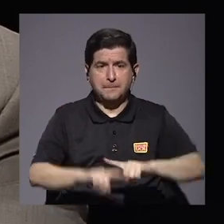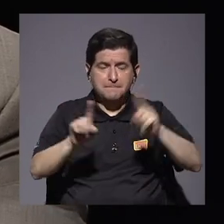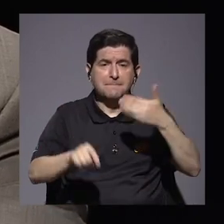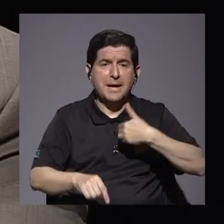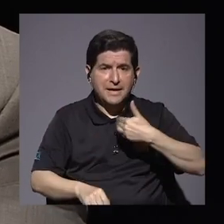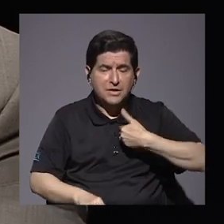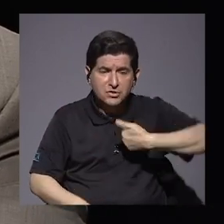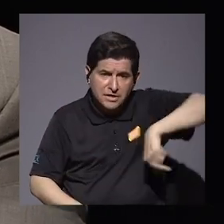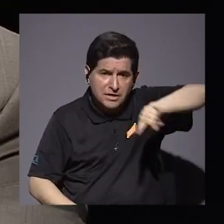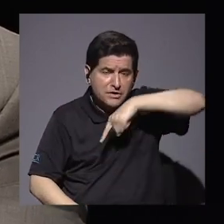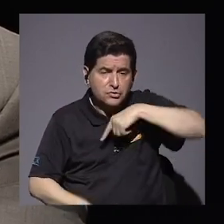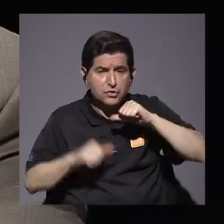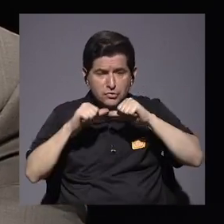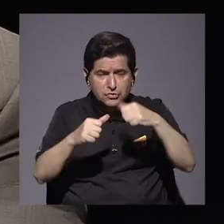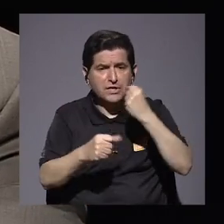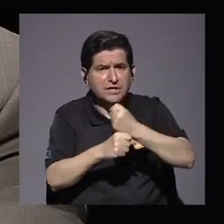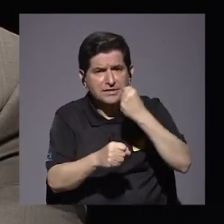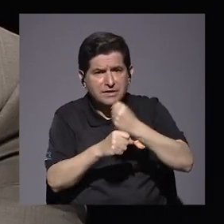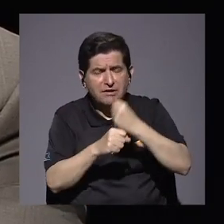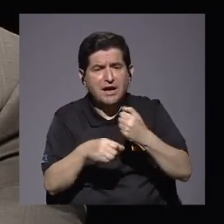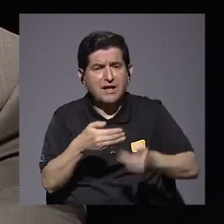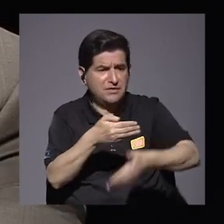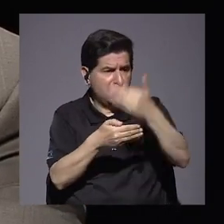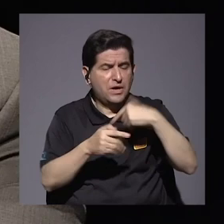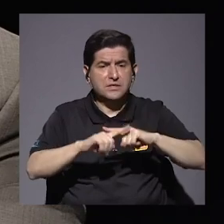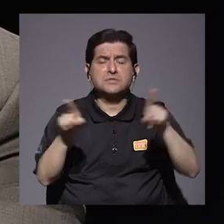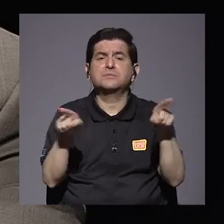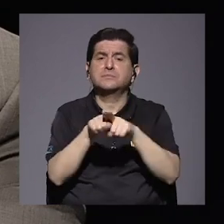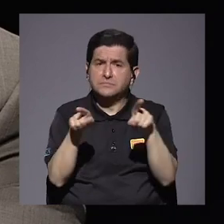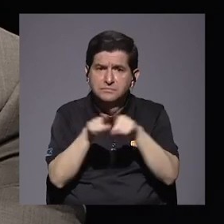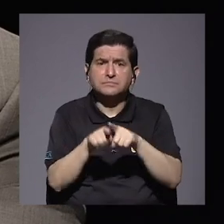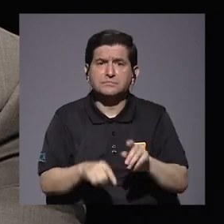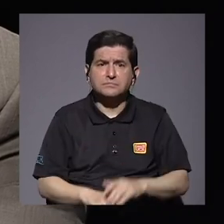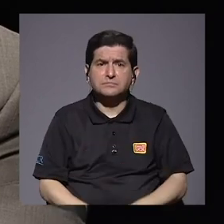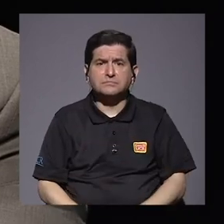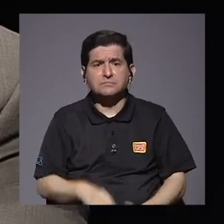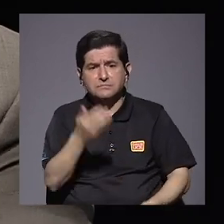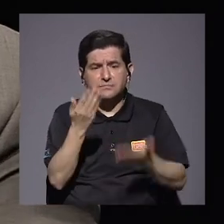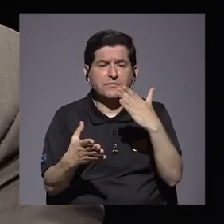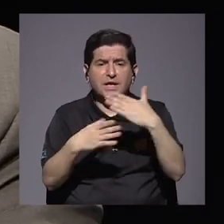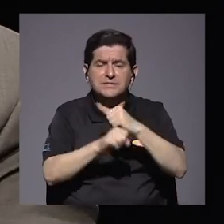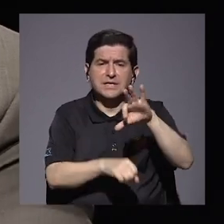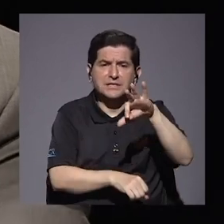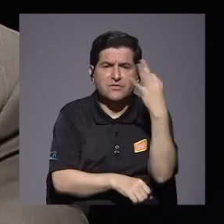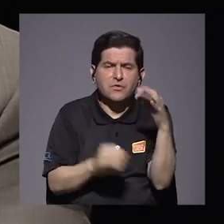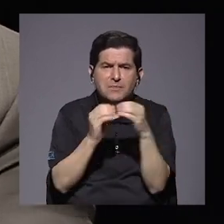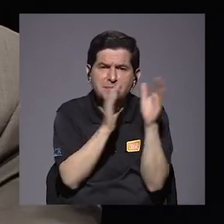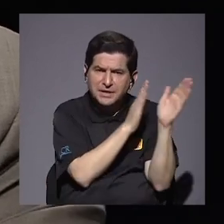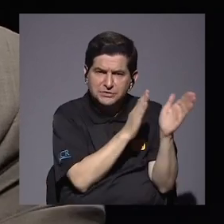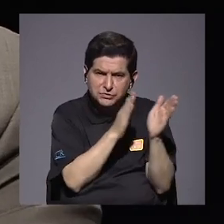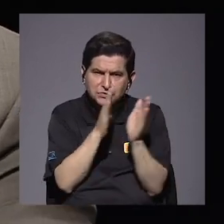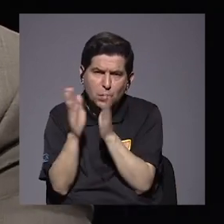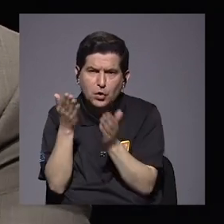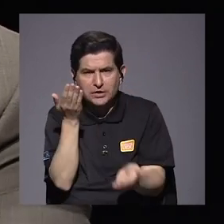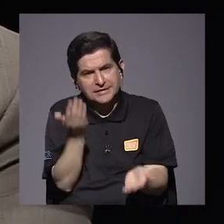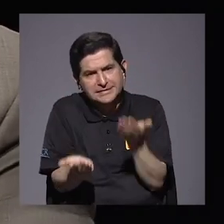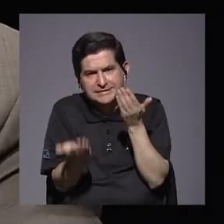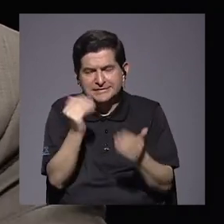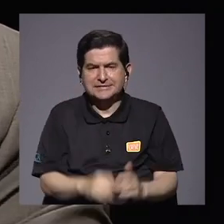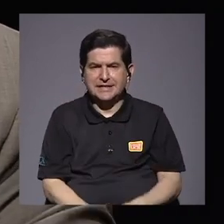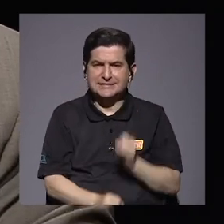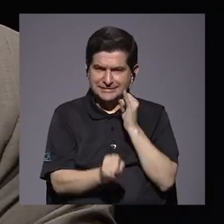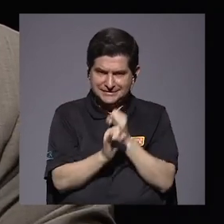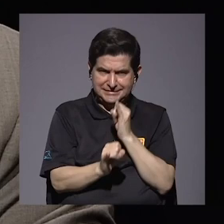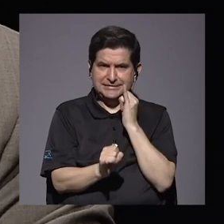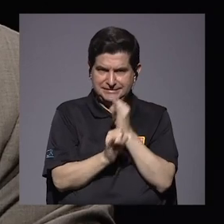Pero tenemos que seguir haciendo lo que hemos venido haciendo, pero también tenemos que hacerlo de una forma más ordenada. De pronto,